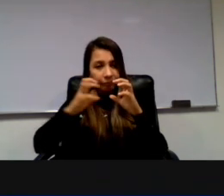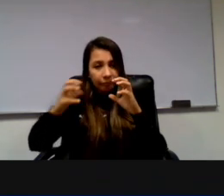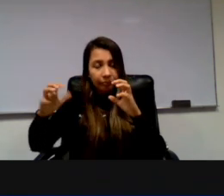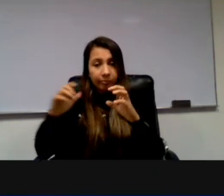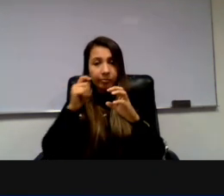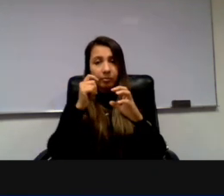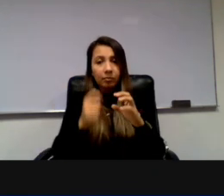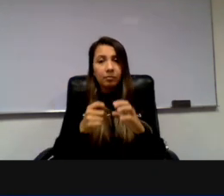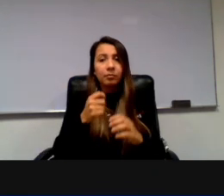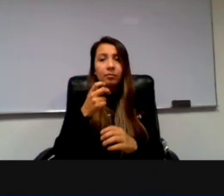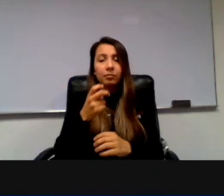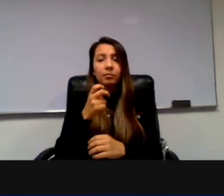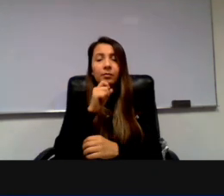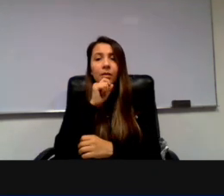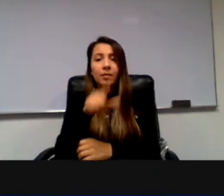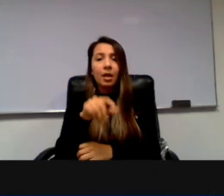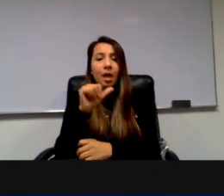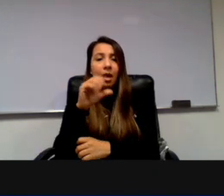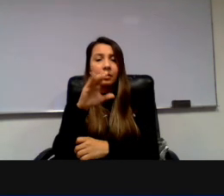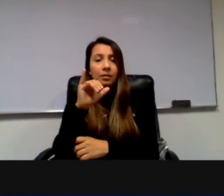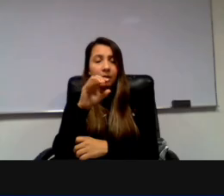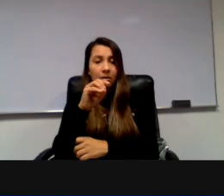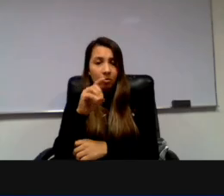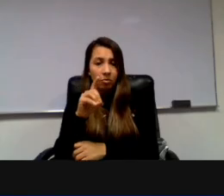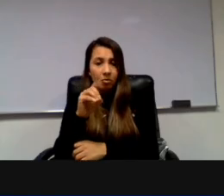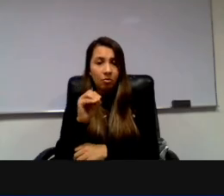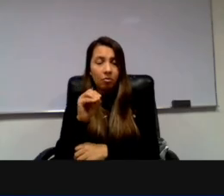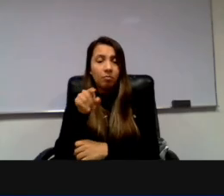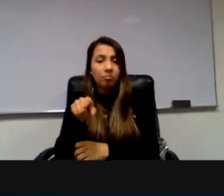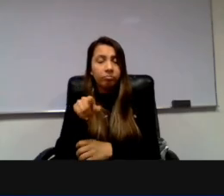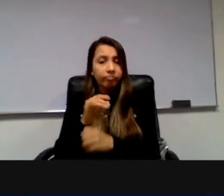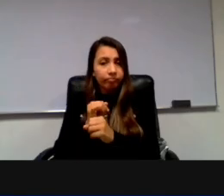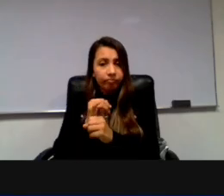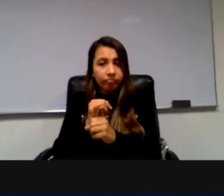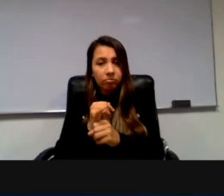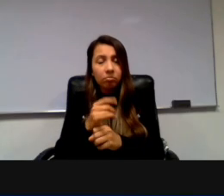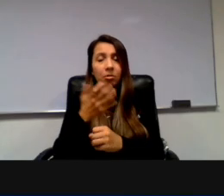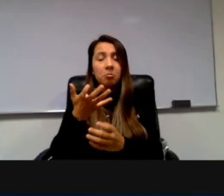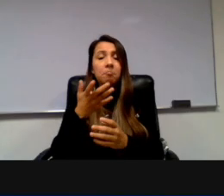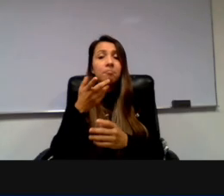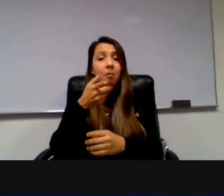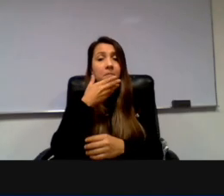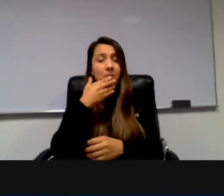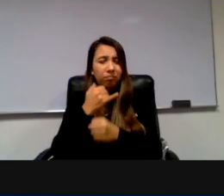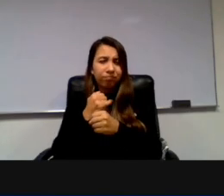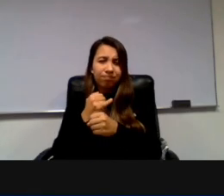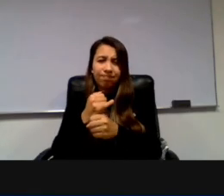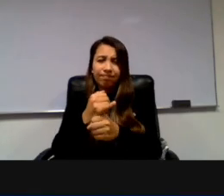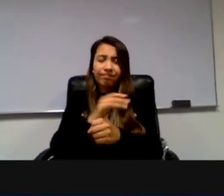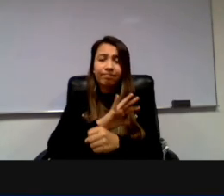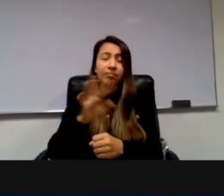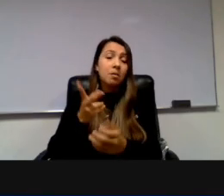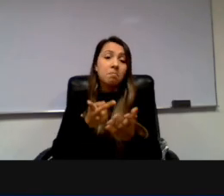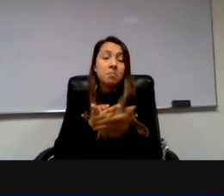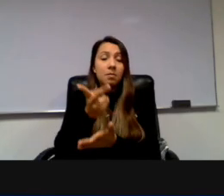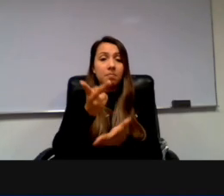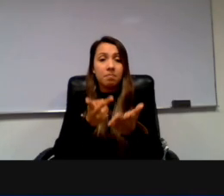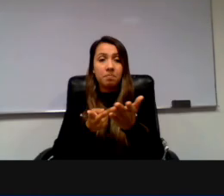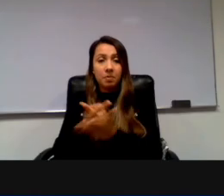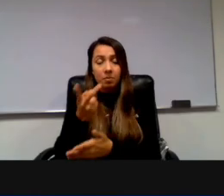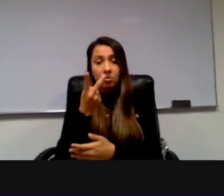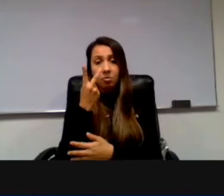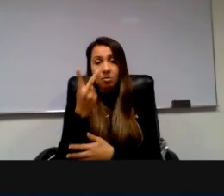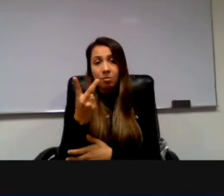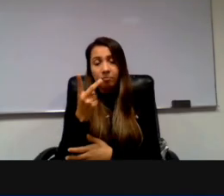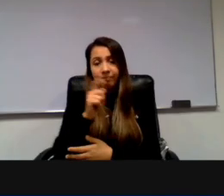los ácidos nucleicos, y por ambas técnicas, por ambos avances le dieron un premio Nobel. Entonces recibió 2 premios Nobel, ¿no?